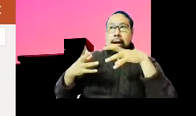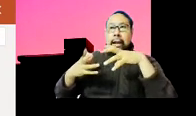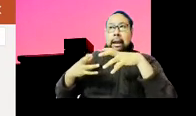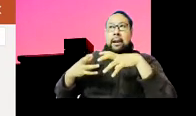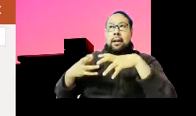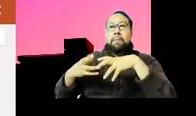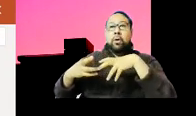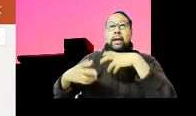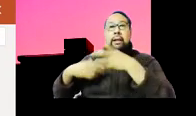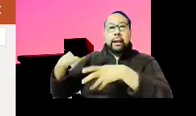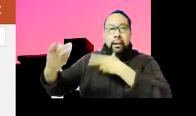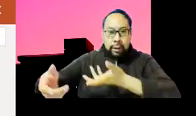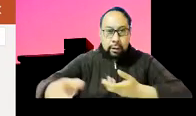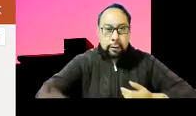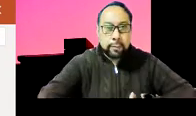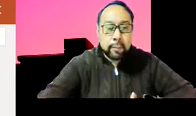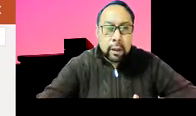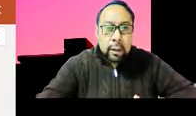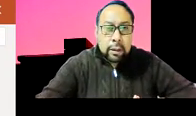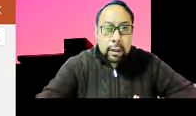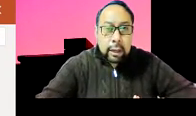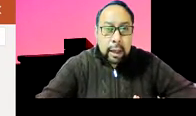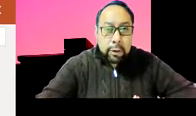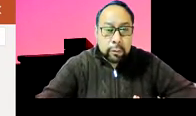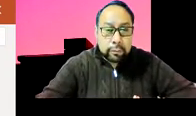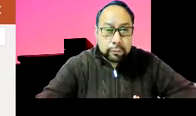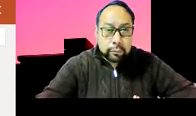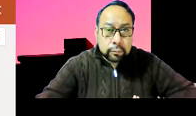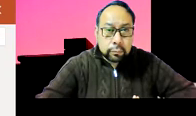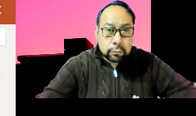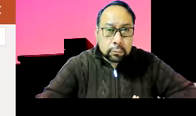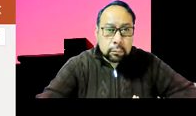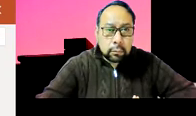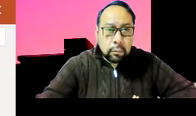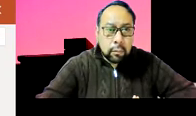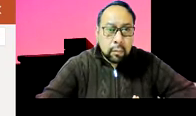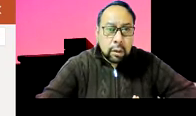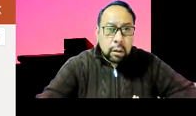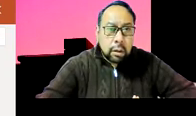viendo el poder directamente, ¿no? Sin en cambio,